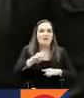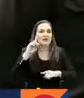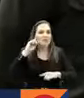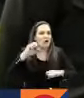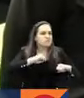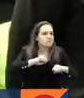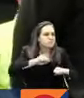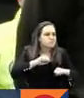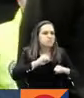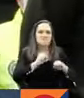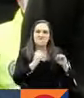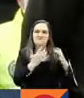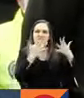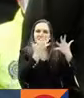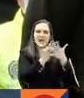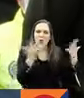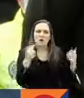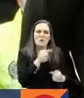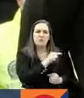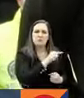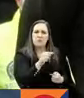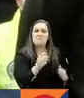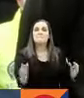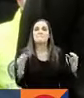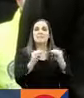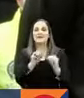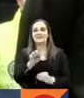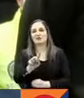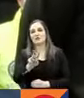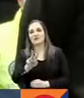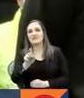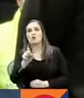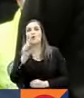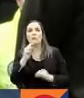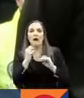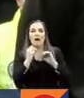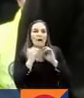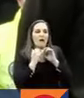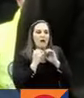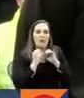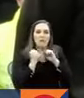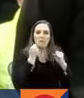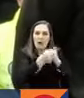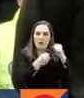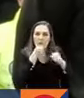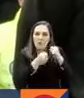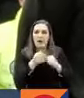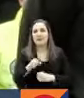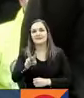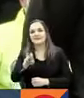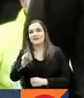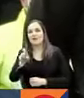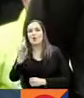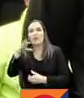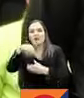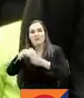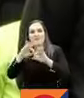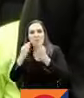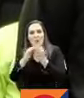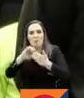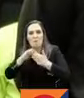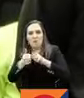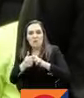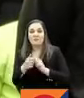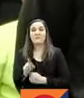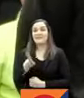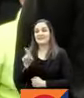contra de la convivencia ciudadana. 126 casos por riña, 73 por violencia intrafamiliar, 61 fueron